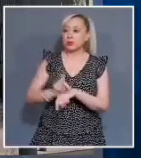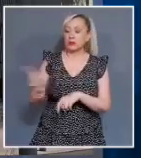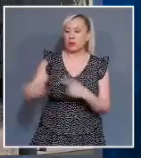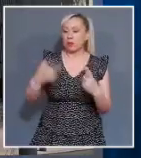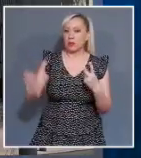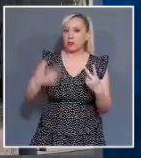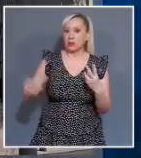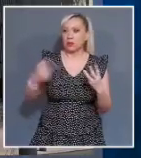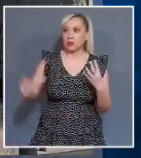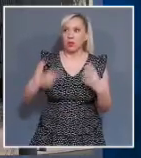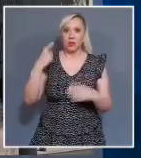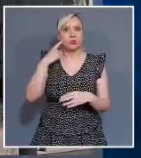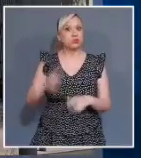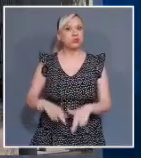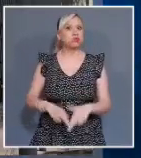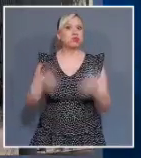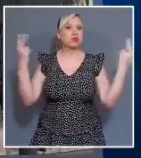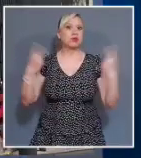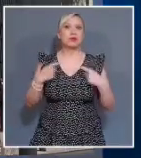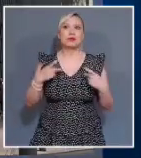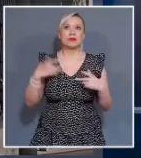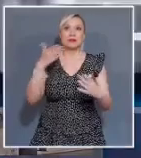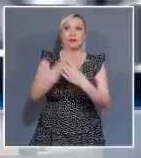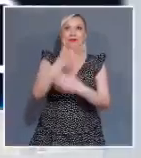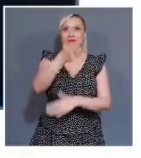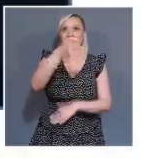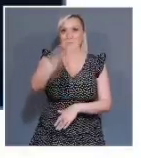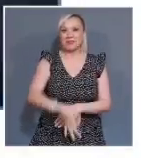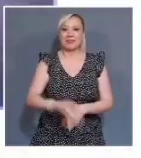Poder Informativo, Lilian Moreno.